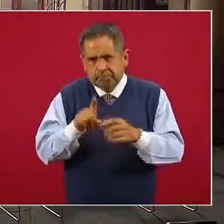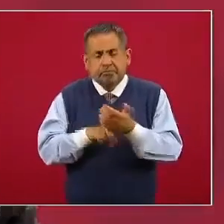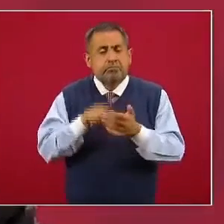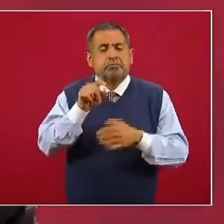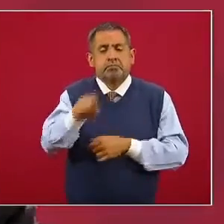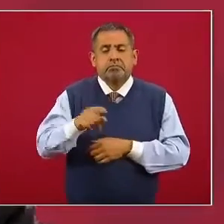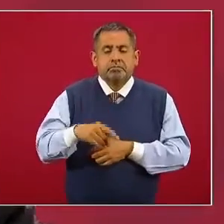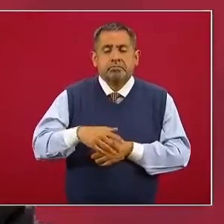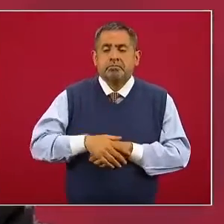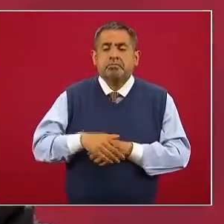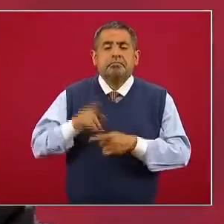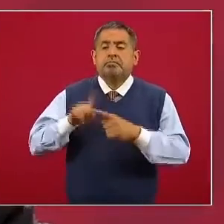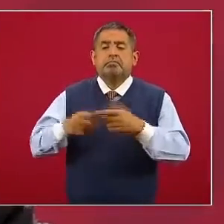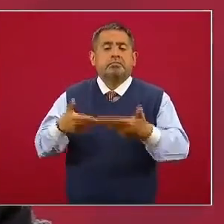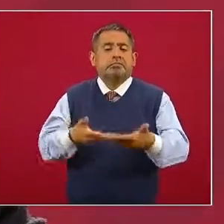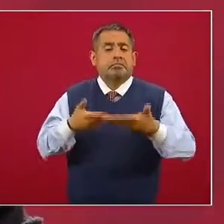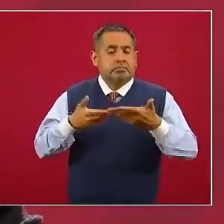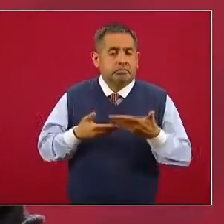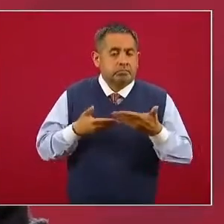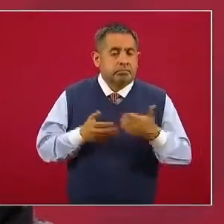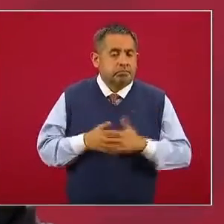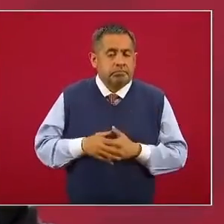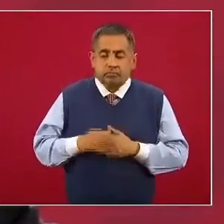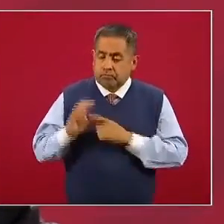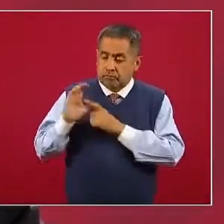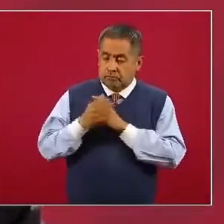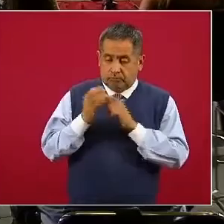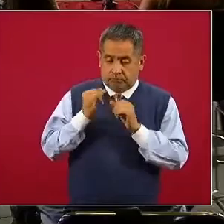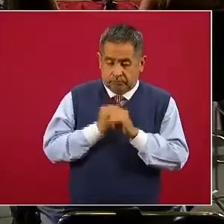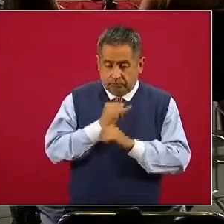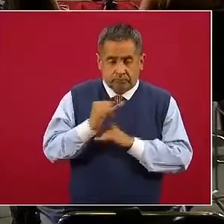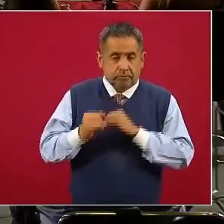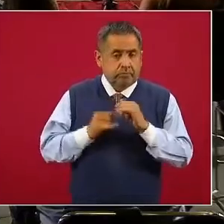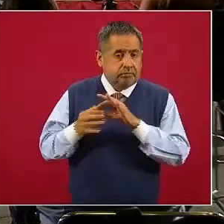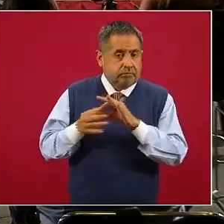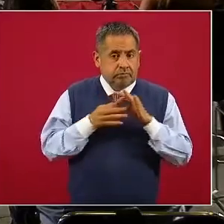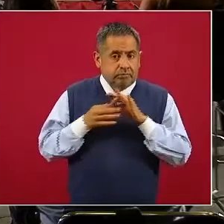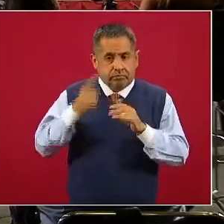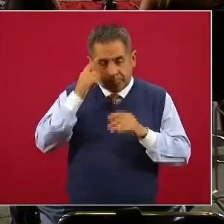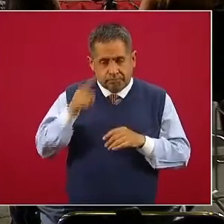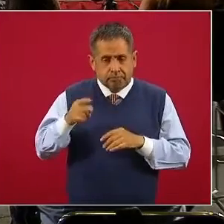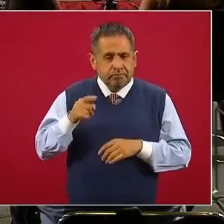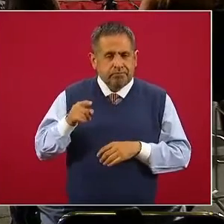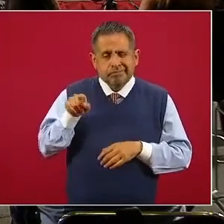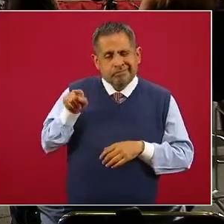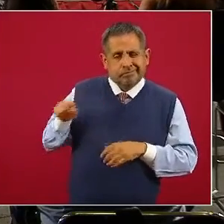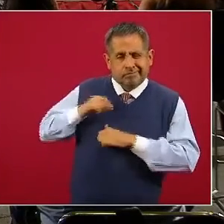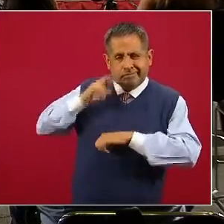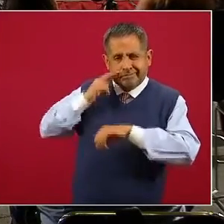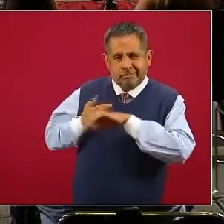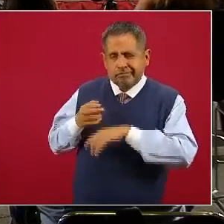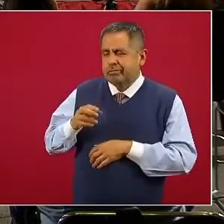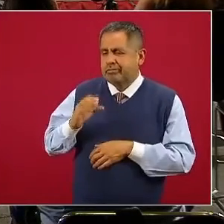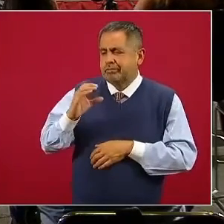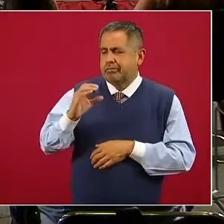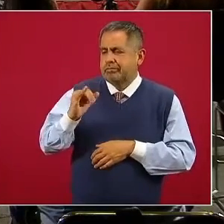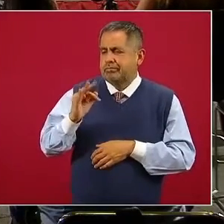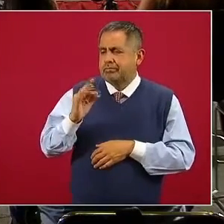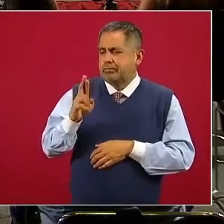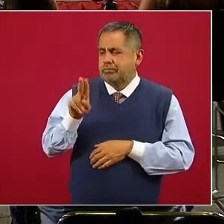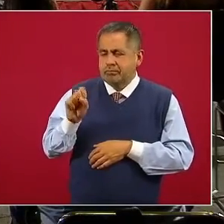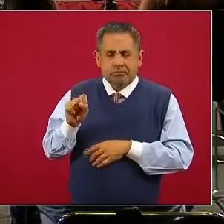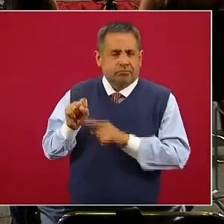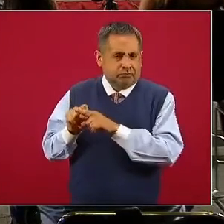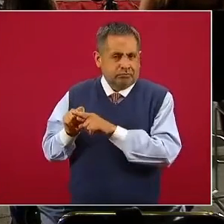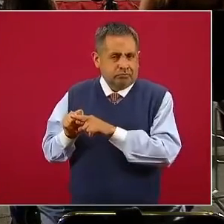la consulta la hace la Comisión Interinstitucional para la Formación de Recursos Humanos en Salud, conocida como CIFRUS, que